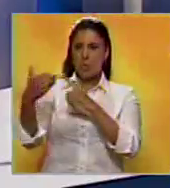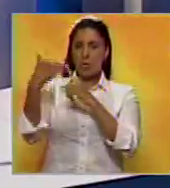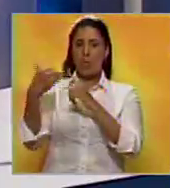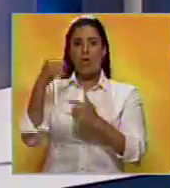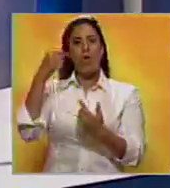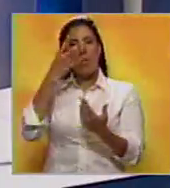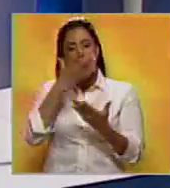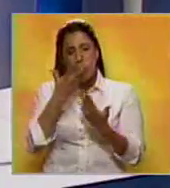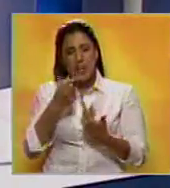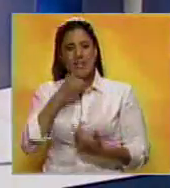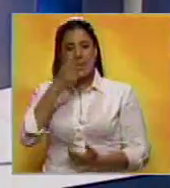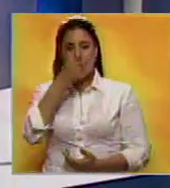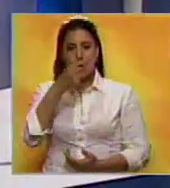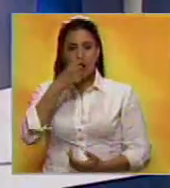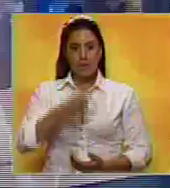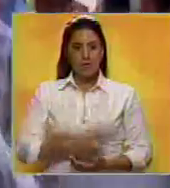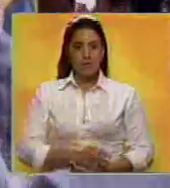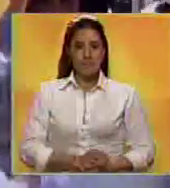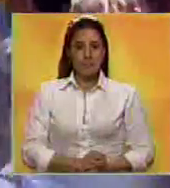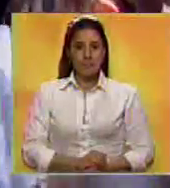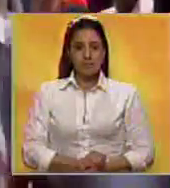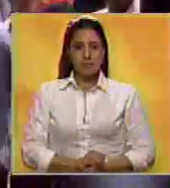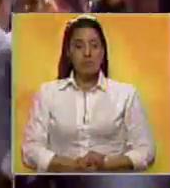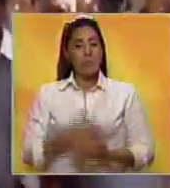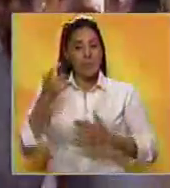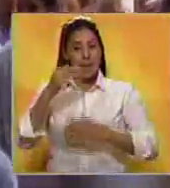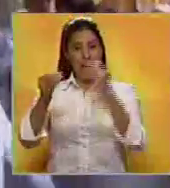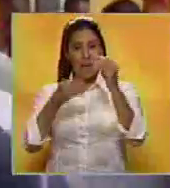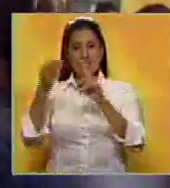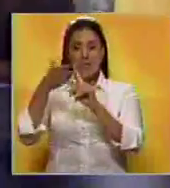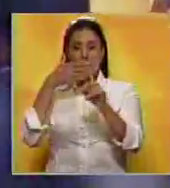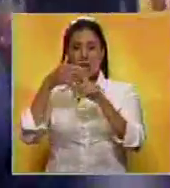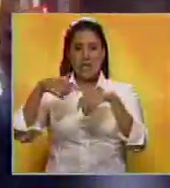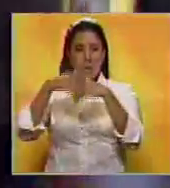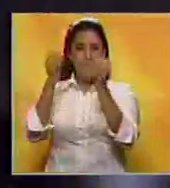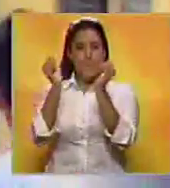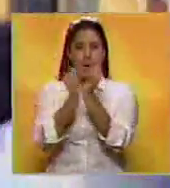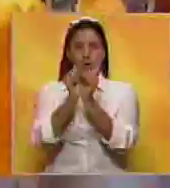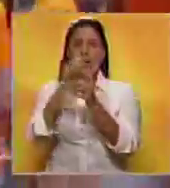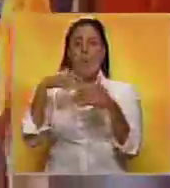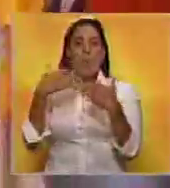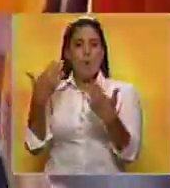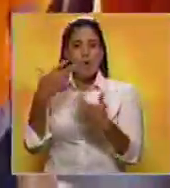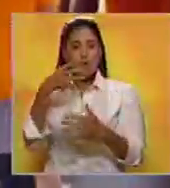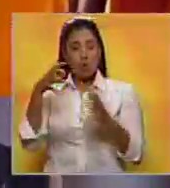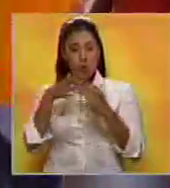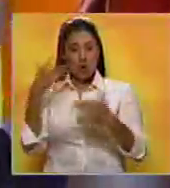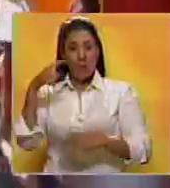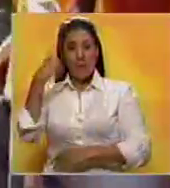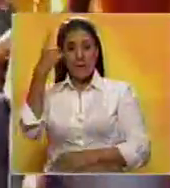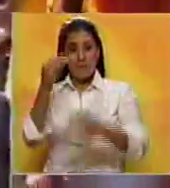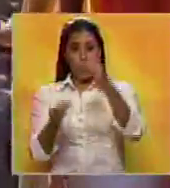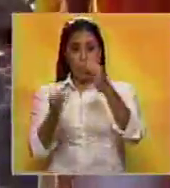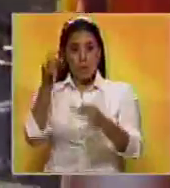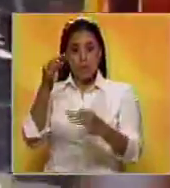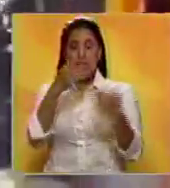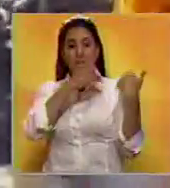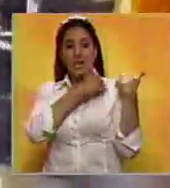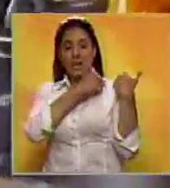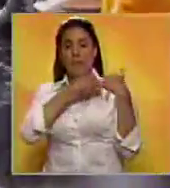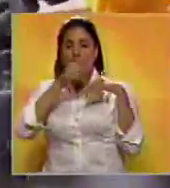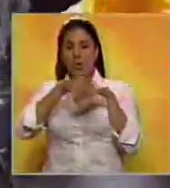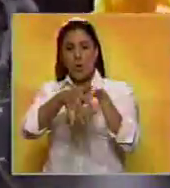Oliver Rodríguez nos cuenta más. Adelante. Las acciones violentas se concretaron justo cuando el dirigente de Primero Justicia encabezaba